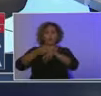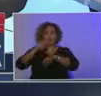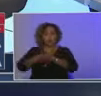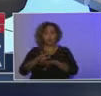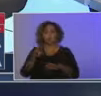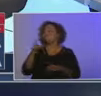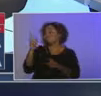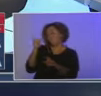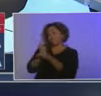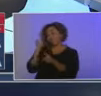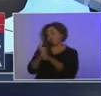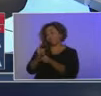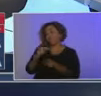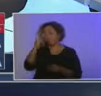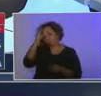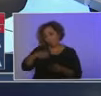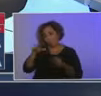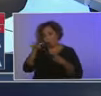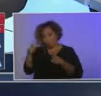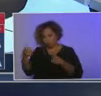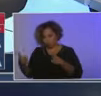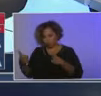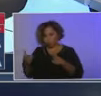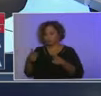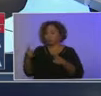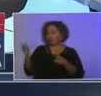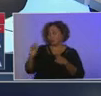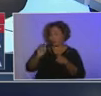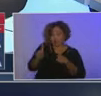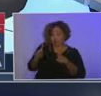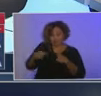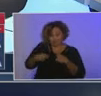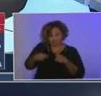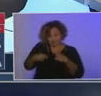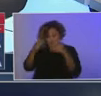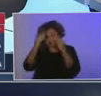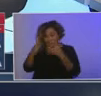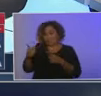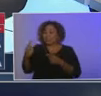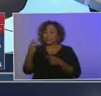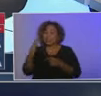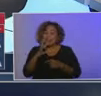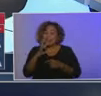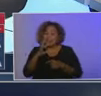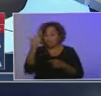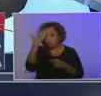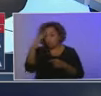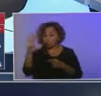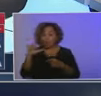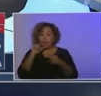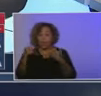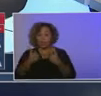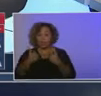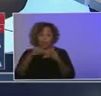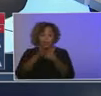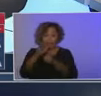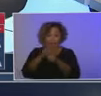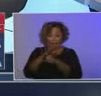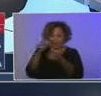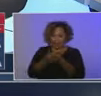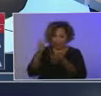Así es, Felirán, y mira, y no es que quiera tomar a Miguel de ejemplo, pero lo tengo que tomar de ejemplo. Tú mencionabas si no se había tenido una cantidad como